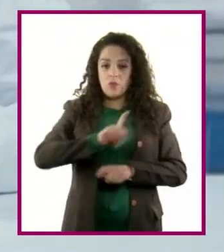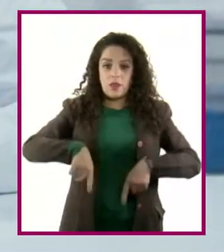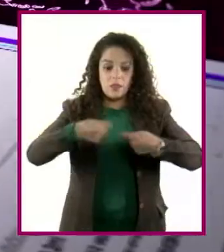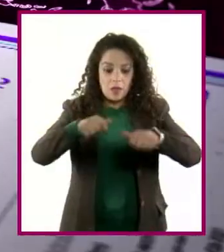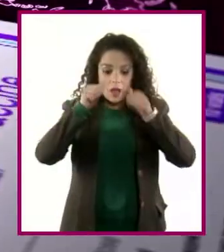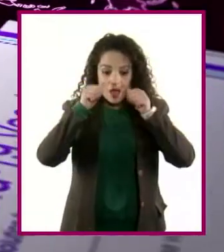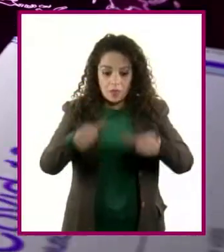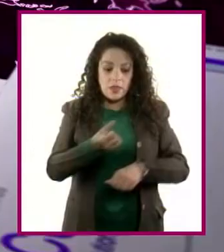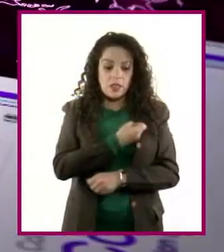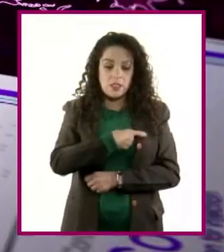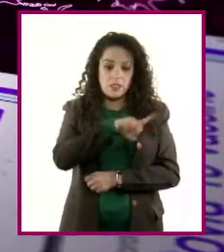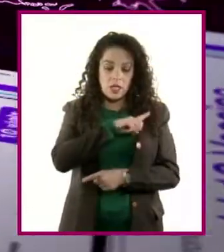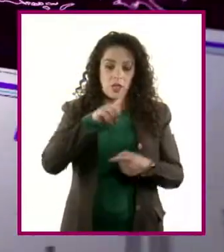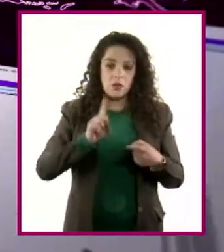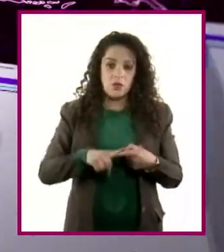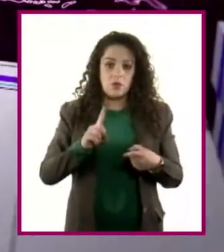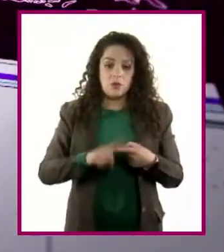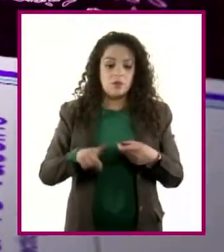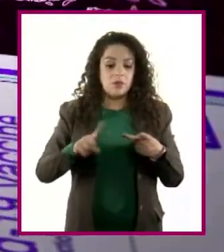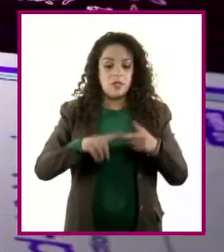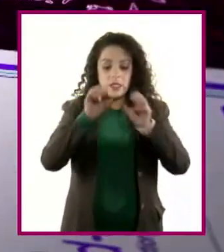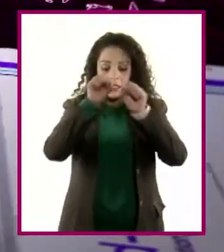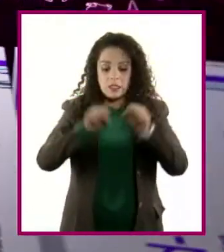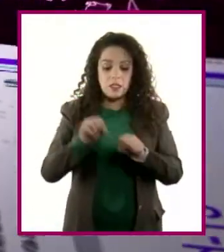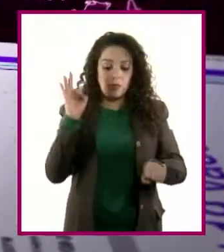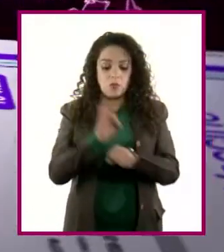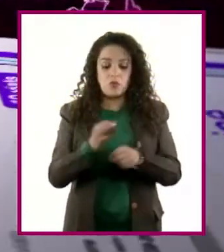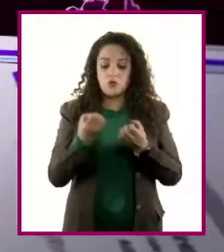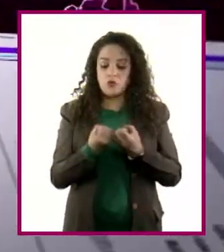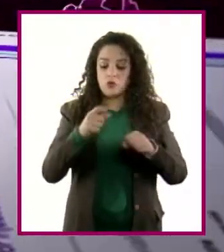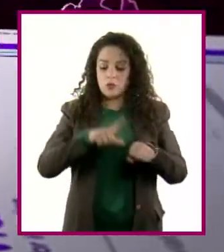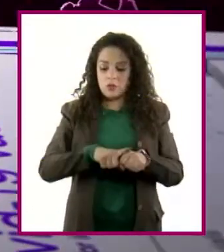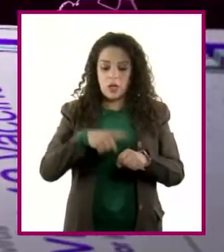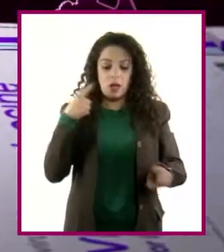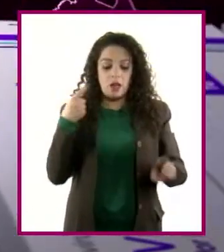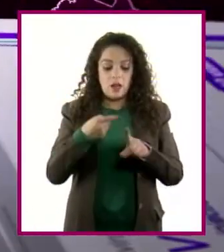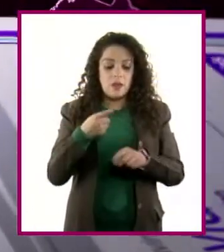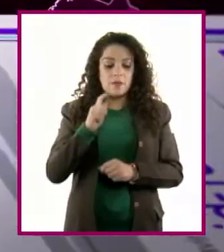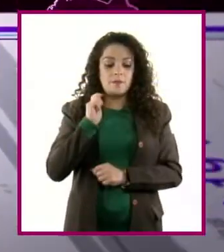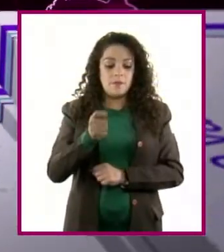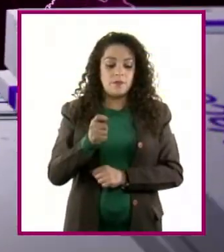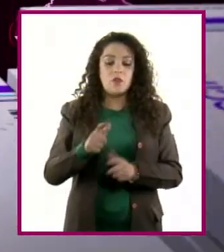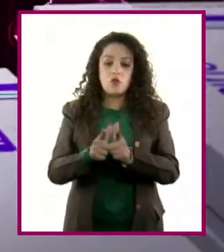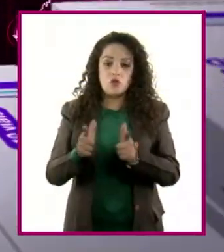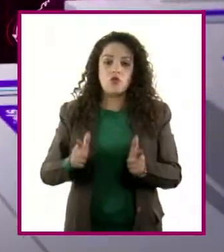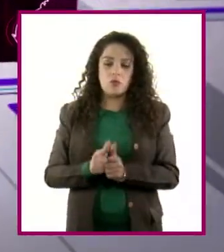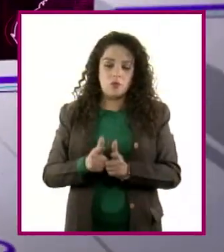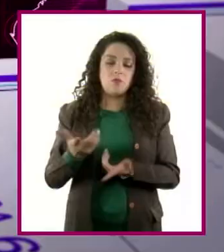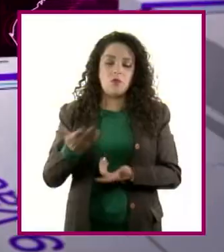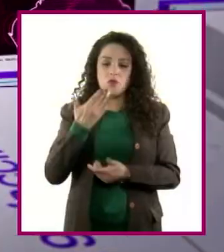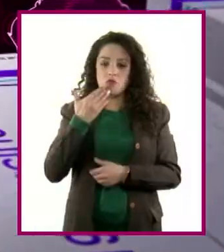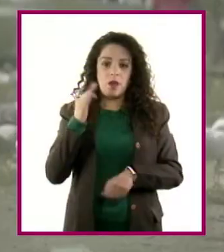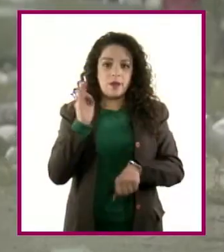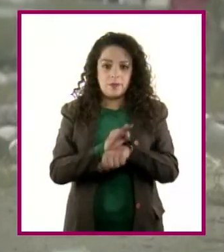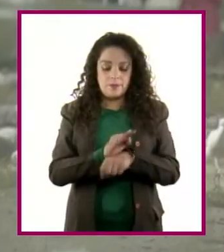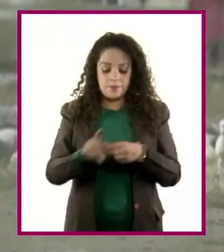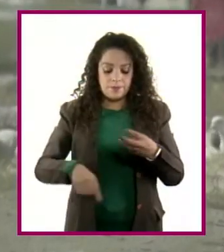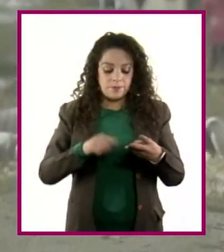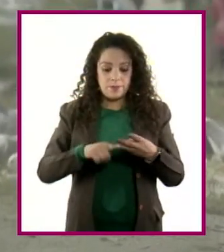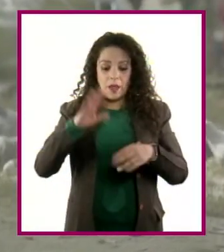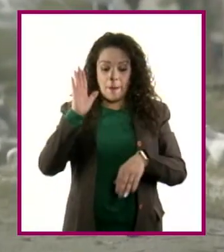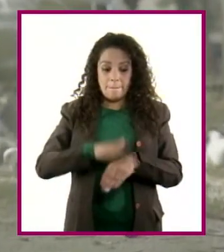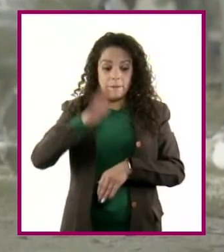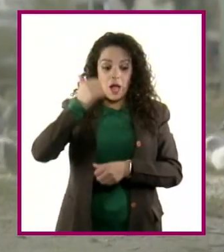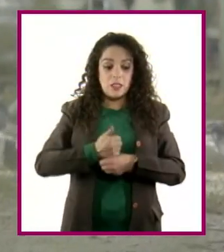salud, establecimiento de sistemas de protección social, en especial los dirigidos a los grupos marginados, respuesta ante el aumento de la violencia